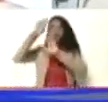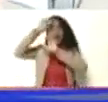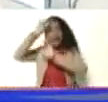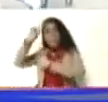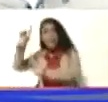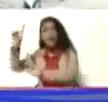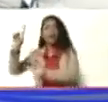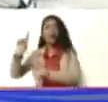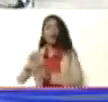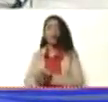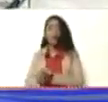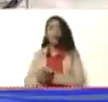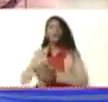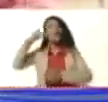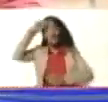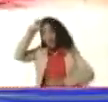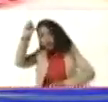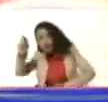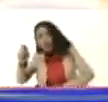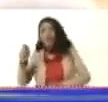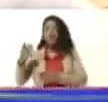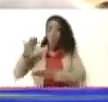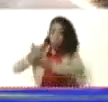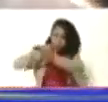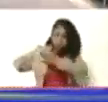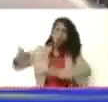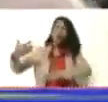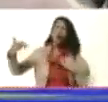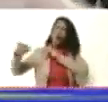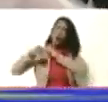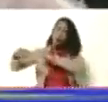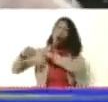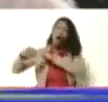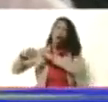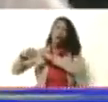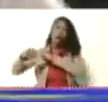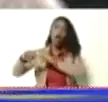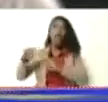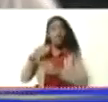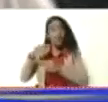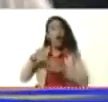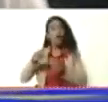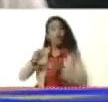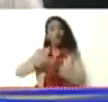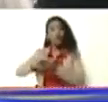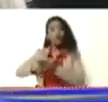respeto, de reconocimiento mutuo, en una relación de futuro.